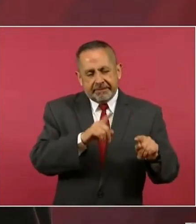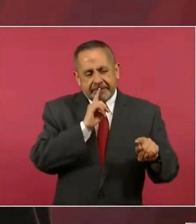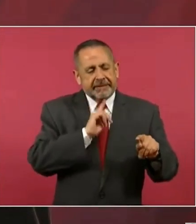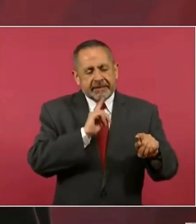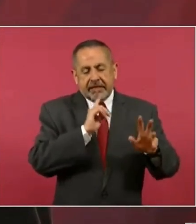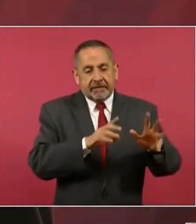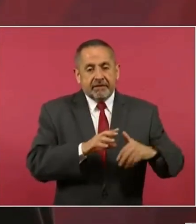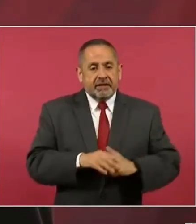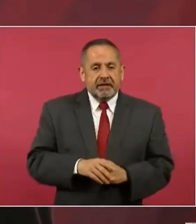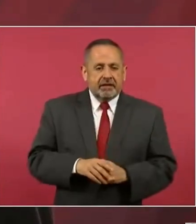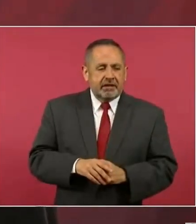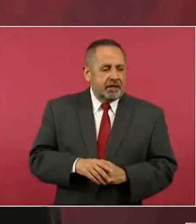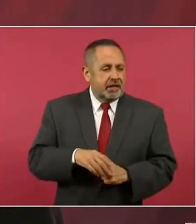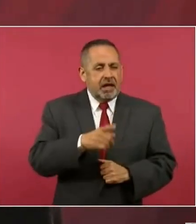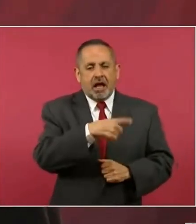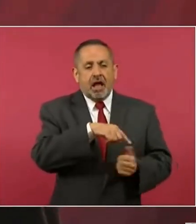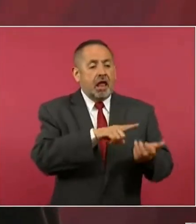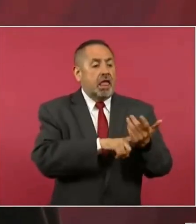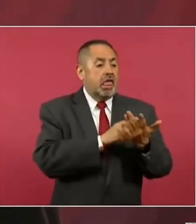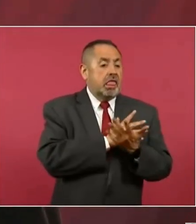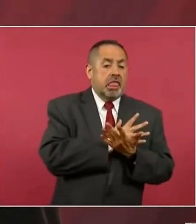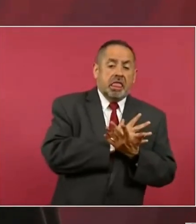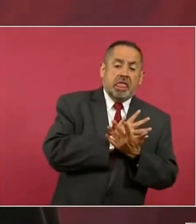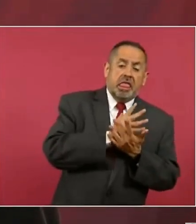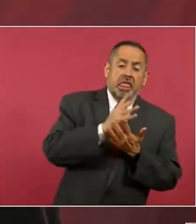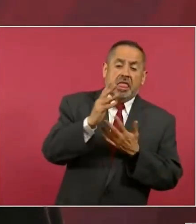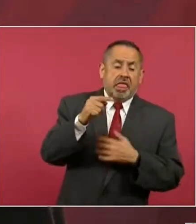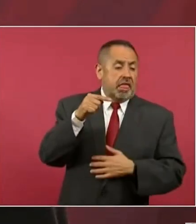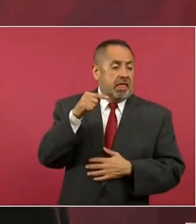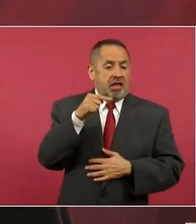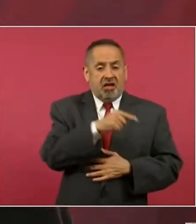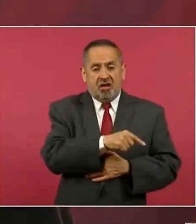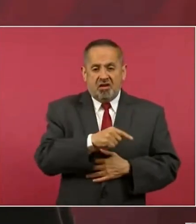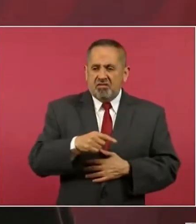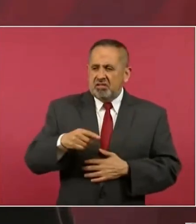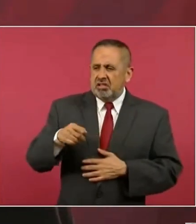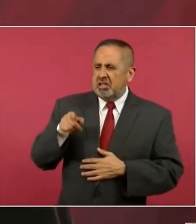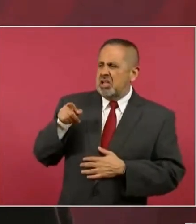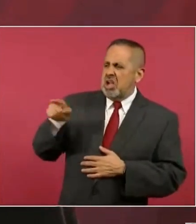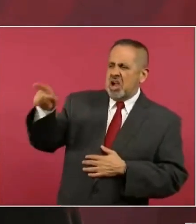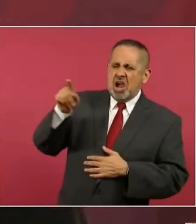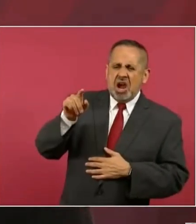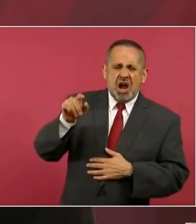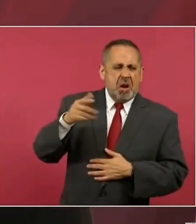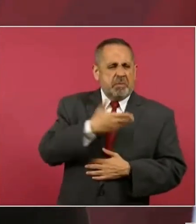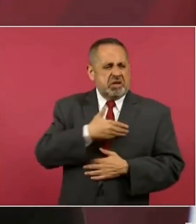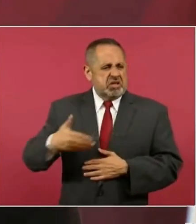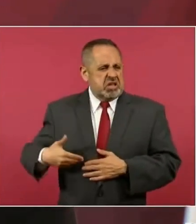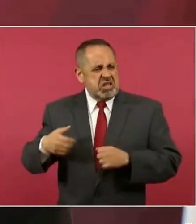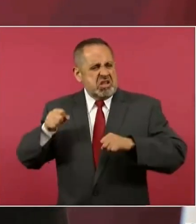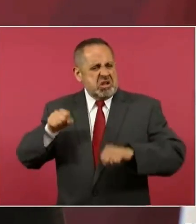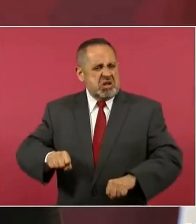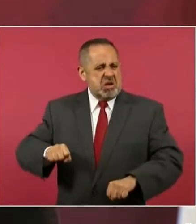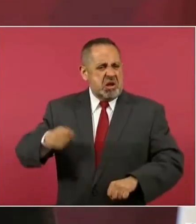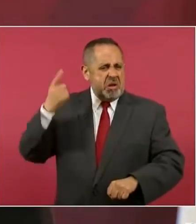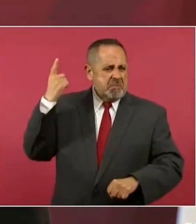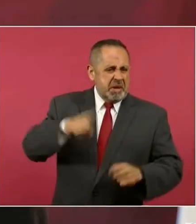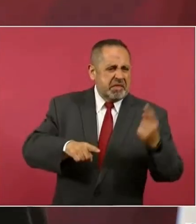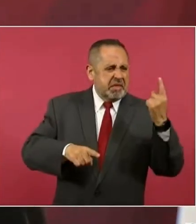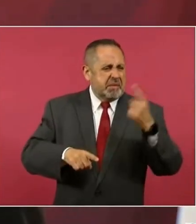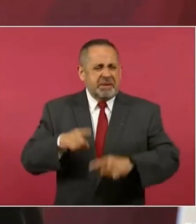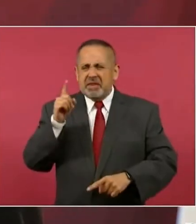cuando de manera exagerada se habla de una dictadura, de una tiranía.